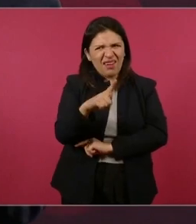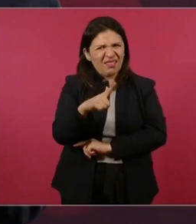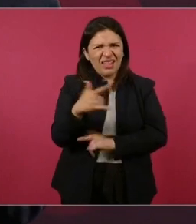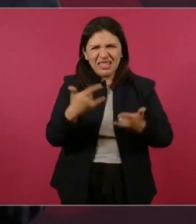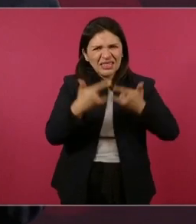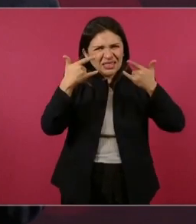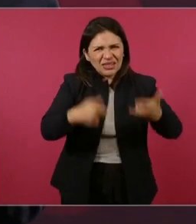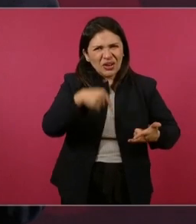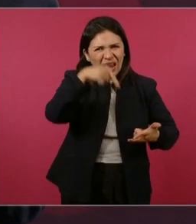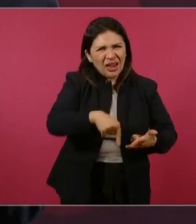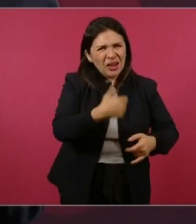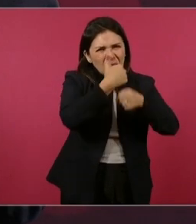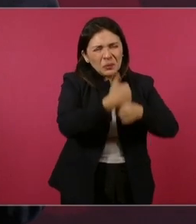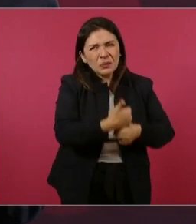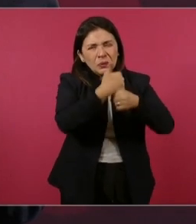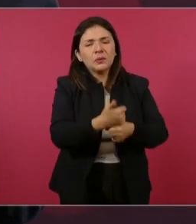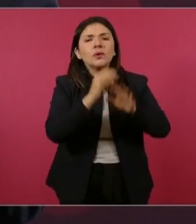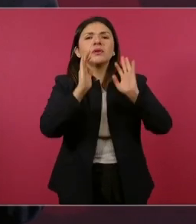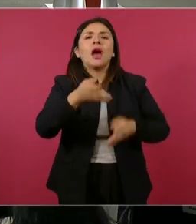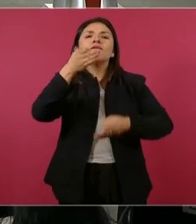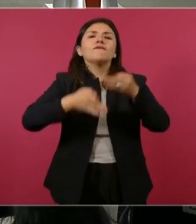historia de nuestro país.